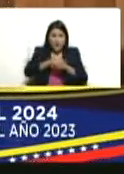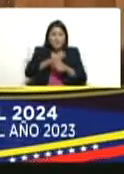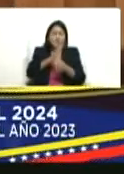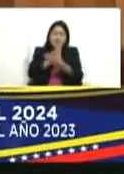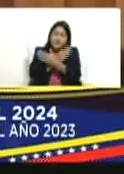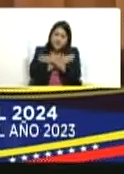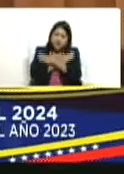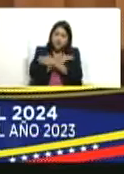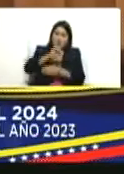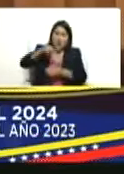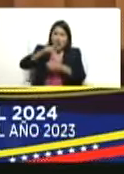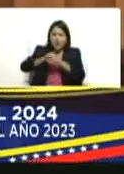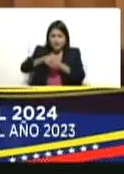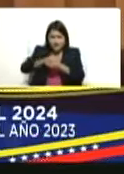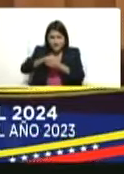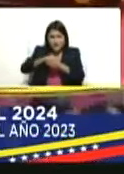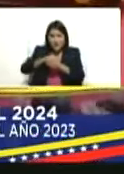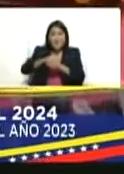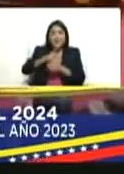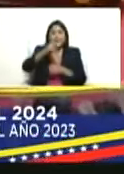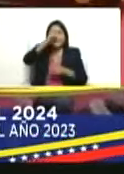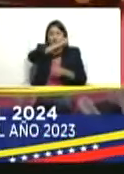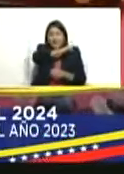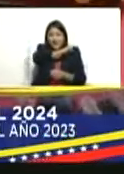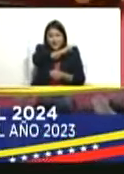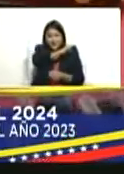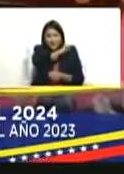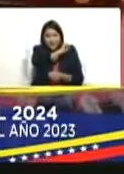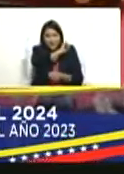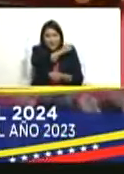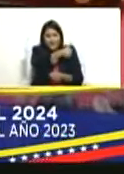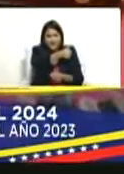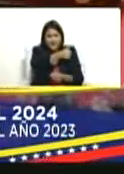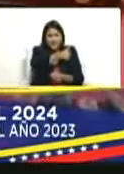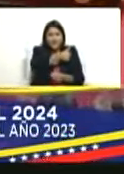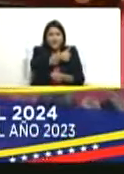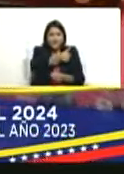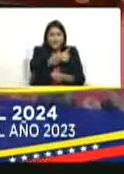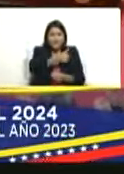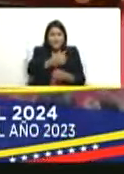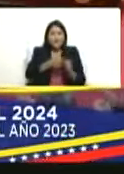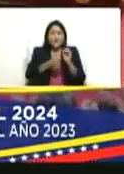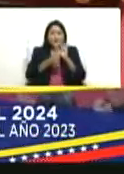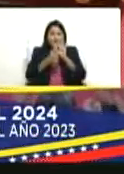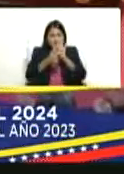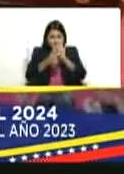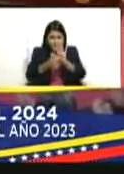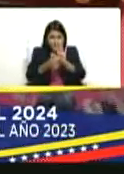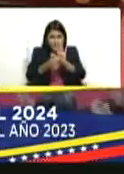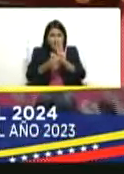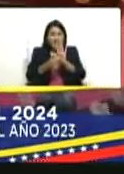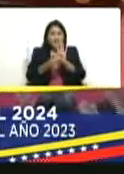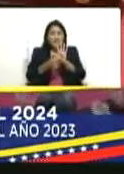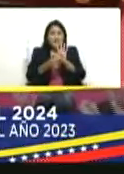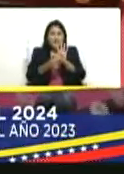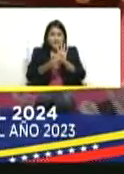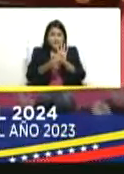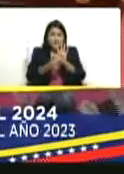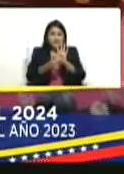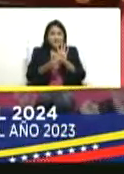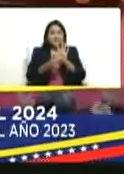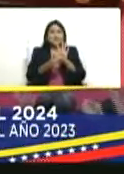Rodríguez, jefe de la Comisión de Diálogo por parte de Venezuela, para los diálogos de paz con los sectores